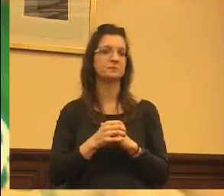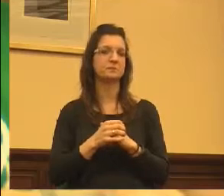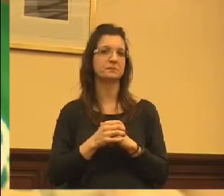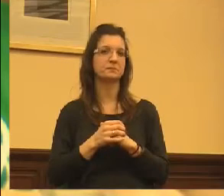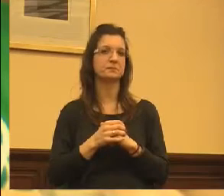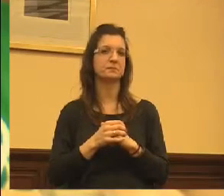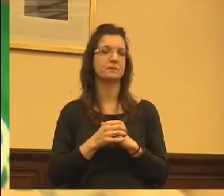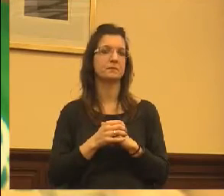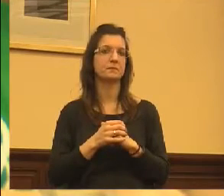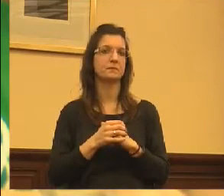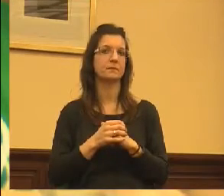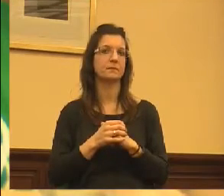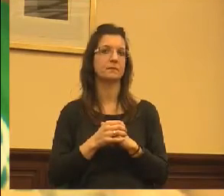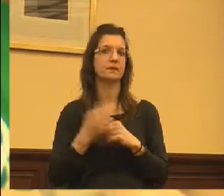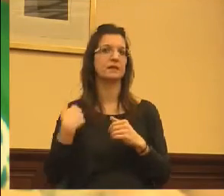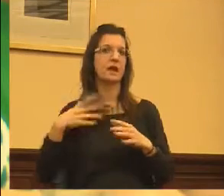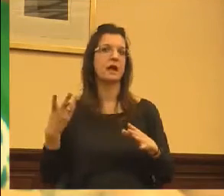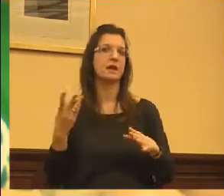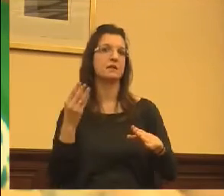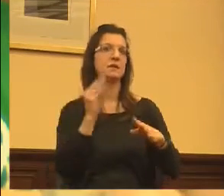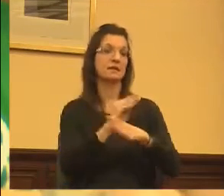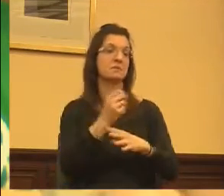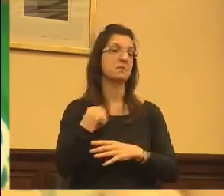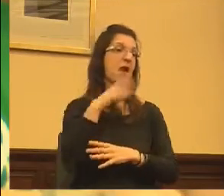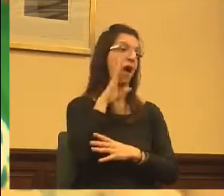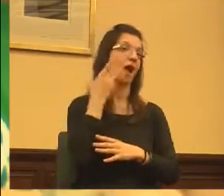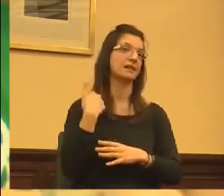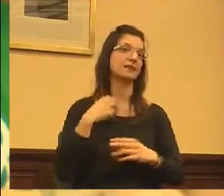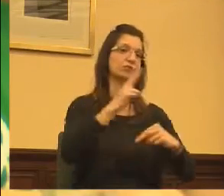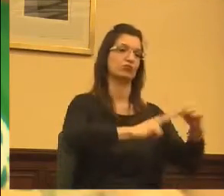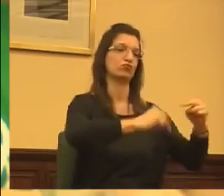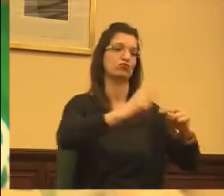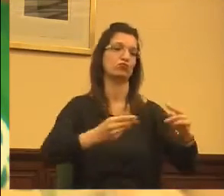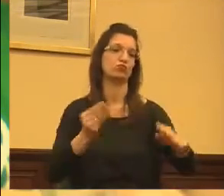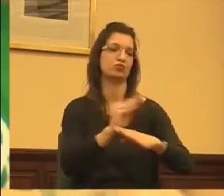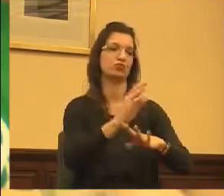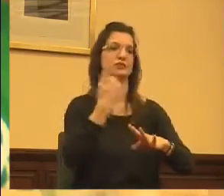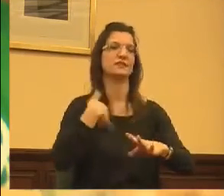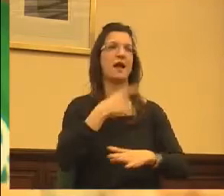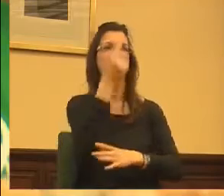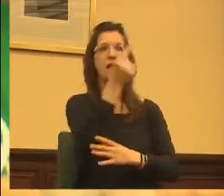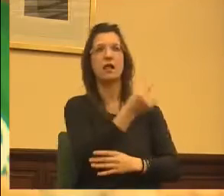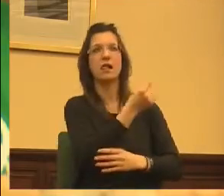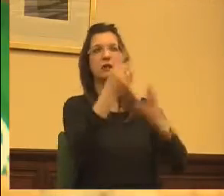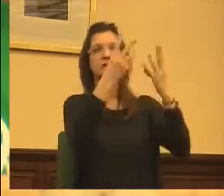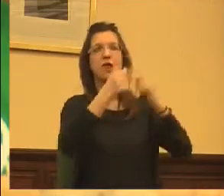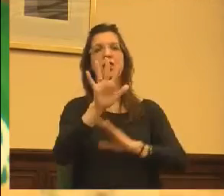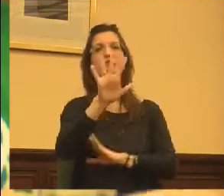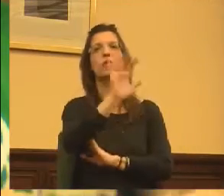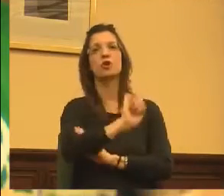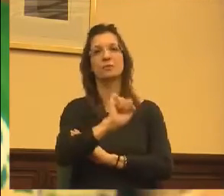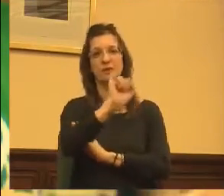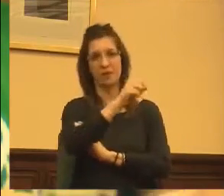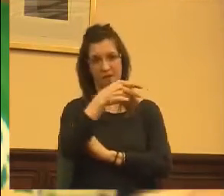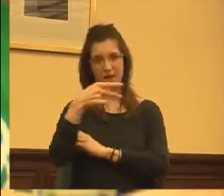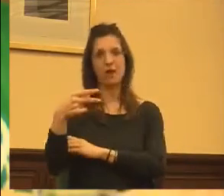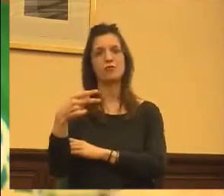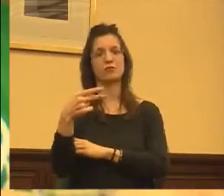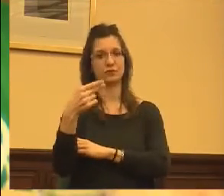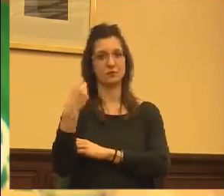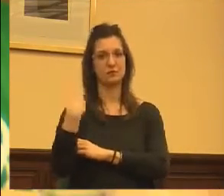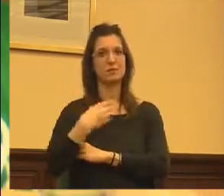menos, la parte ya invertida suman los 5 millones de euros que tenía previsto el Gobierno en su momento